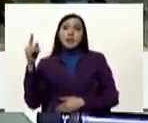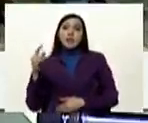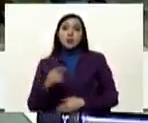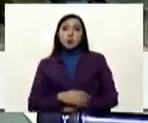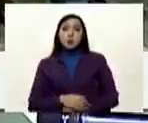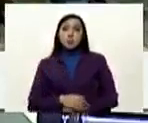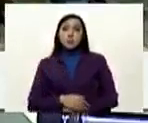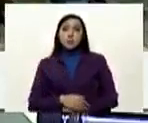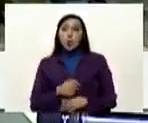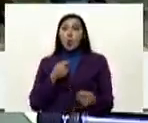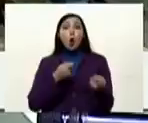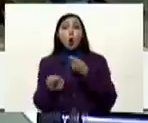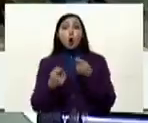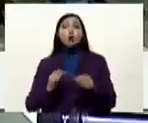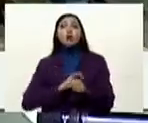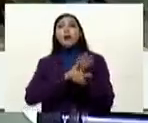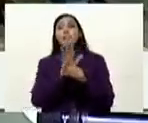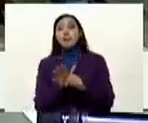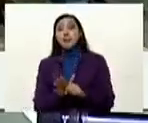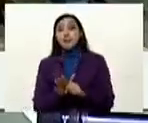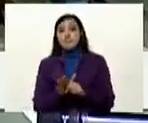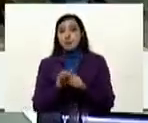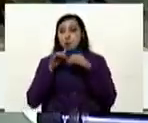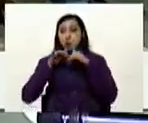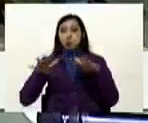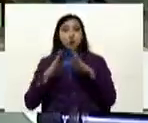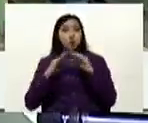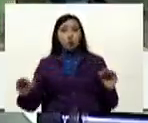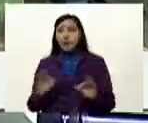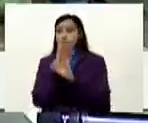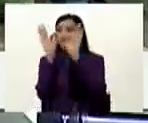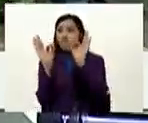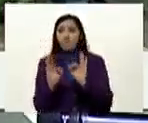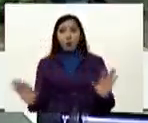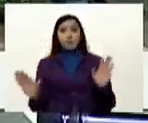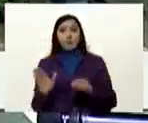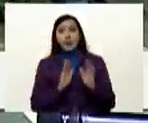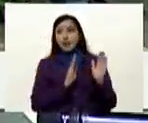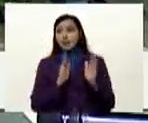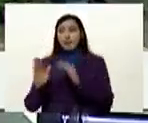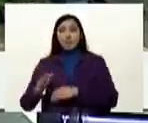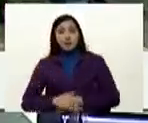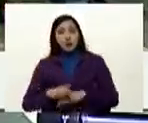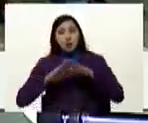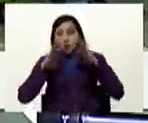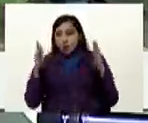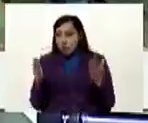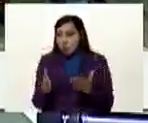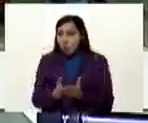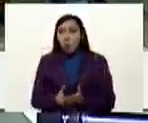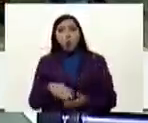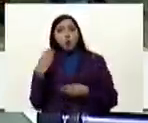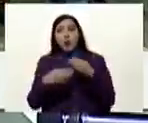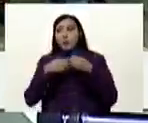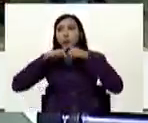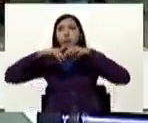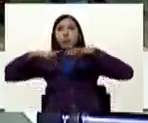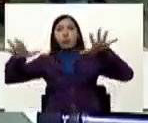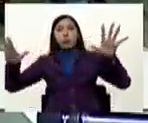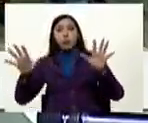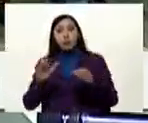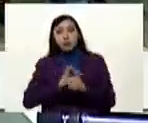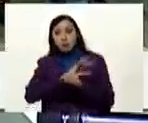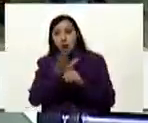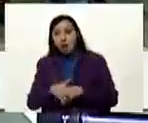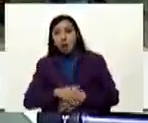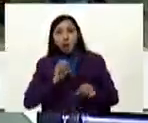un control de la pandemia en todas sus etapas, mientras en el mundo se desataba la locura de la pandemia. Y hubo